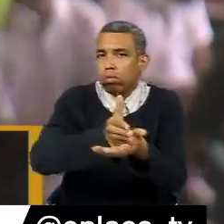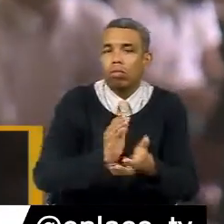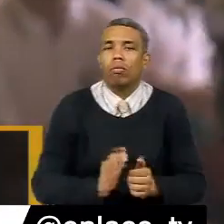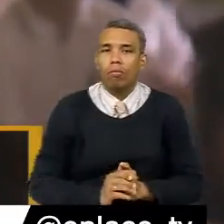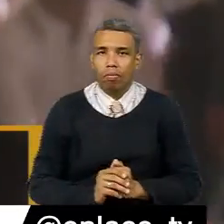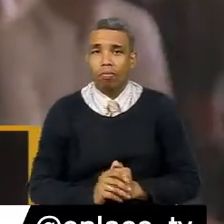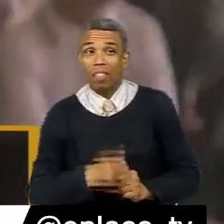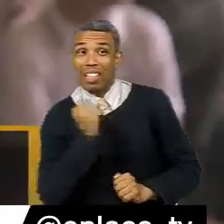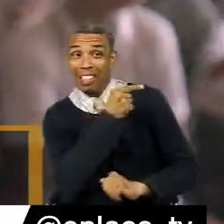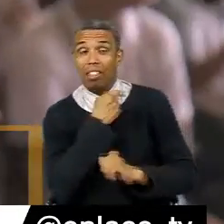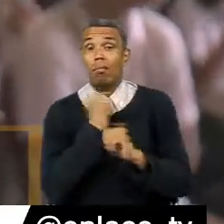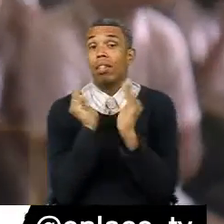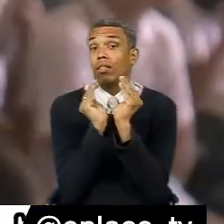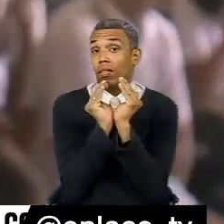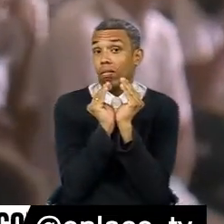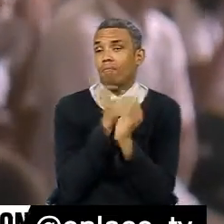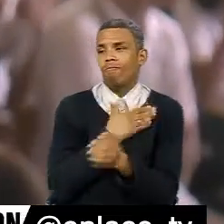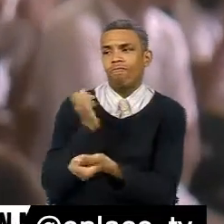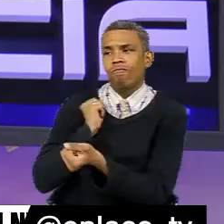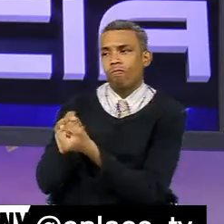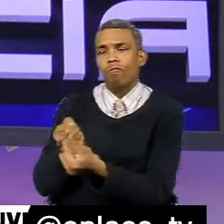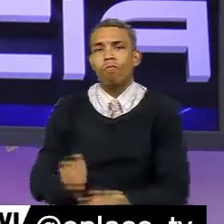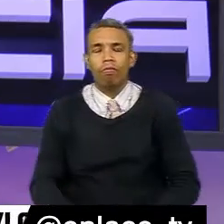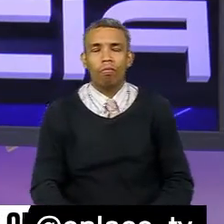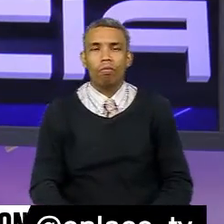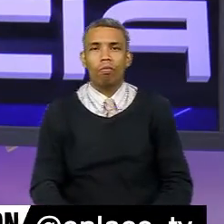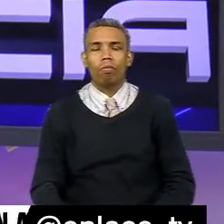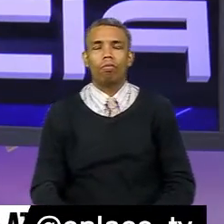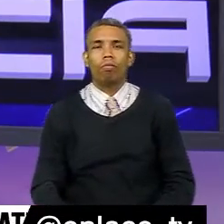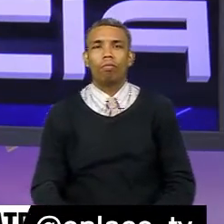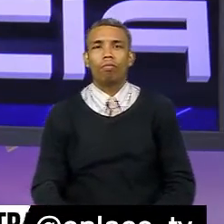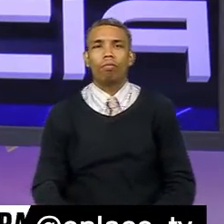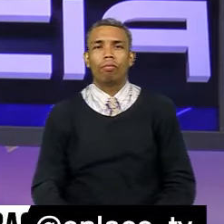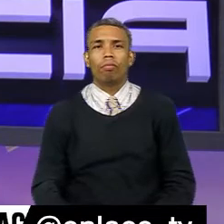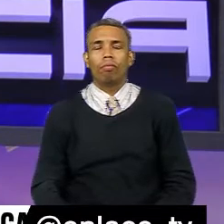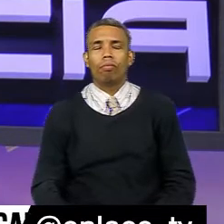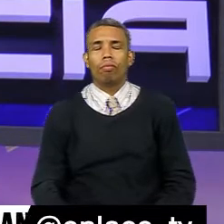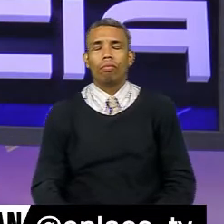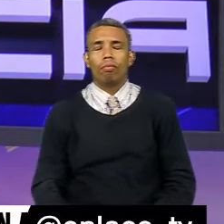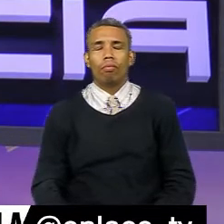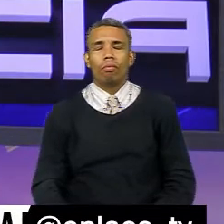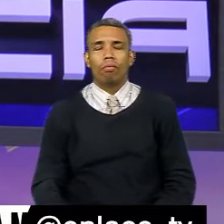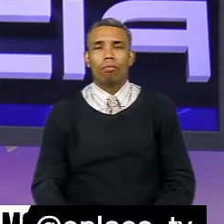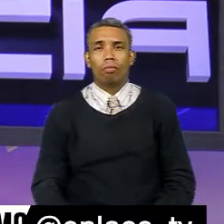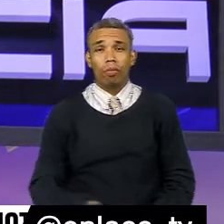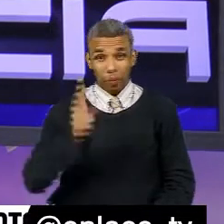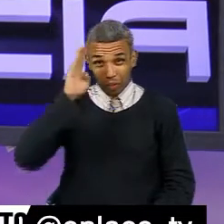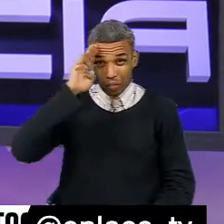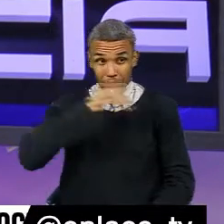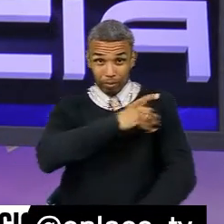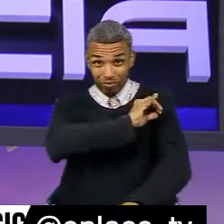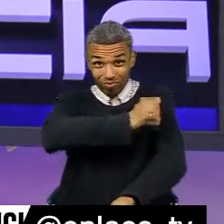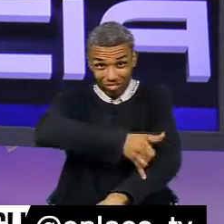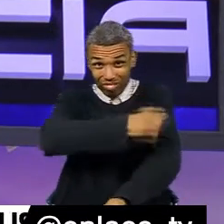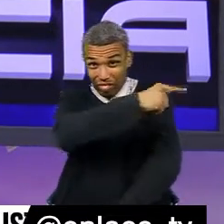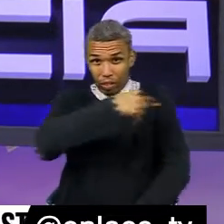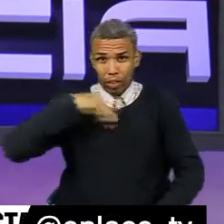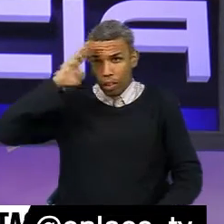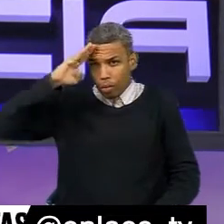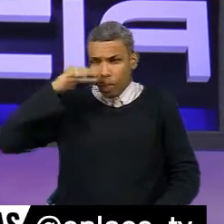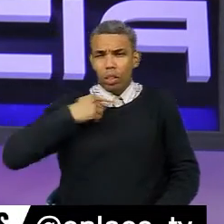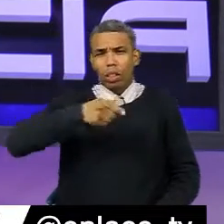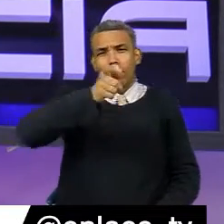Instituto Colombiano del Bienestar Familiar, ICBF. Y la policía de Yondó, Antioquia, capturó a tres hombres quienes presuntamente se dedicaban